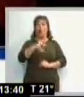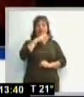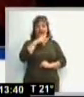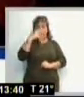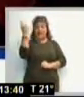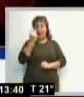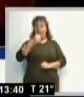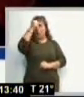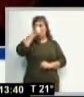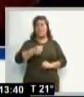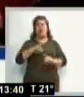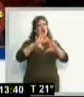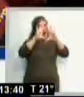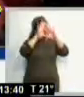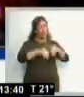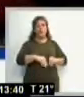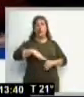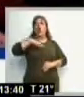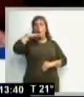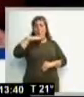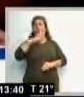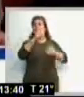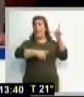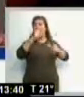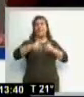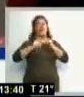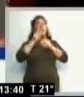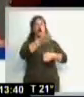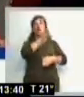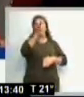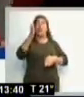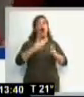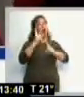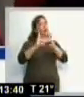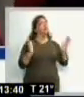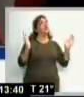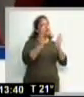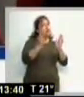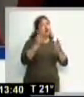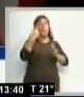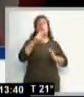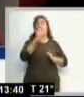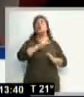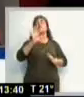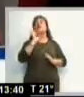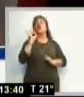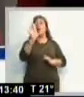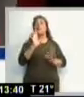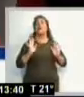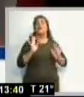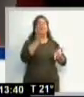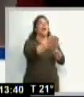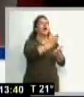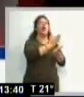sábado y domingo tuvo un lleno total, la gente respondió. Dicen que los locales son algunos chicos, pero el local es únicamente para hacer